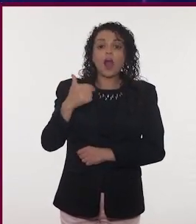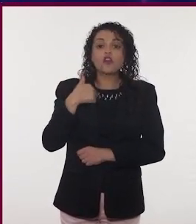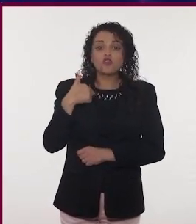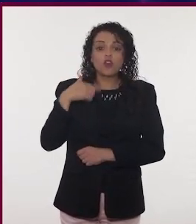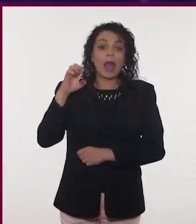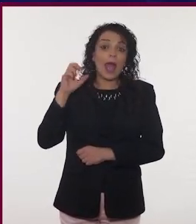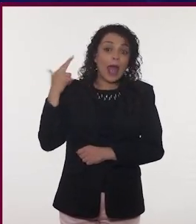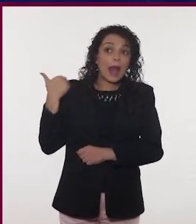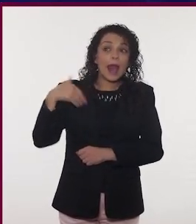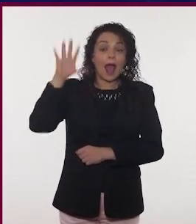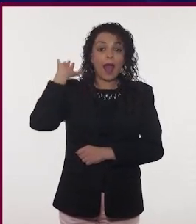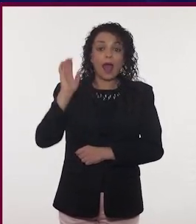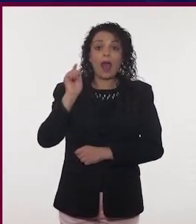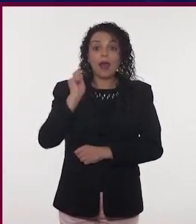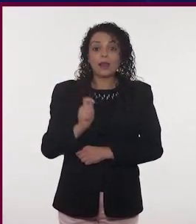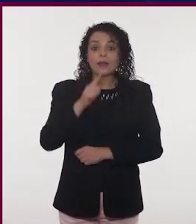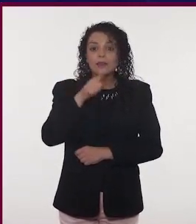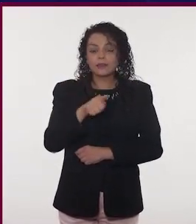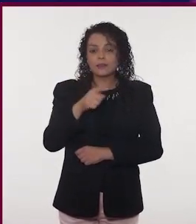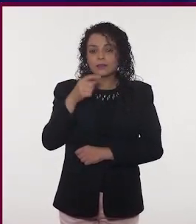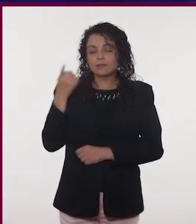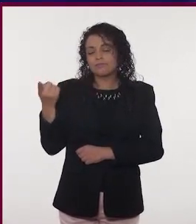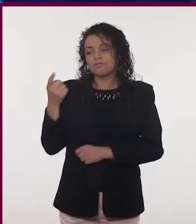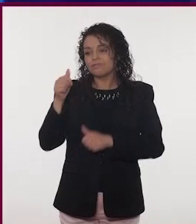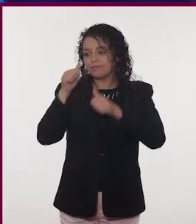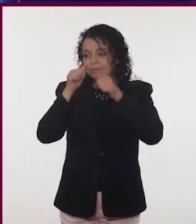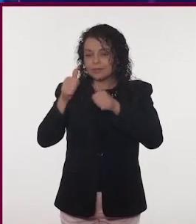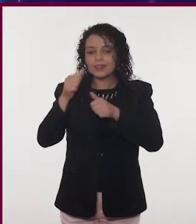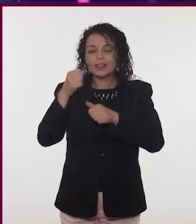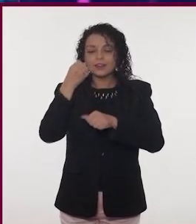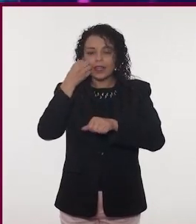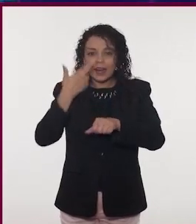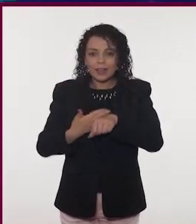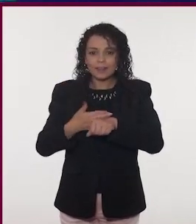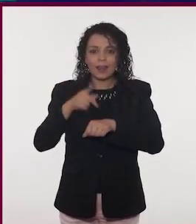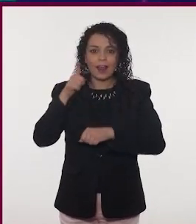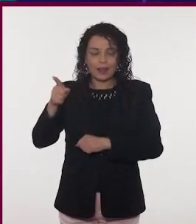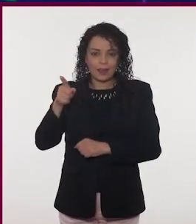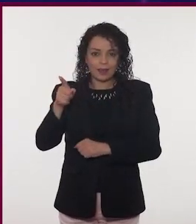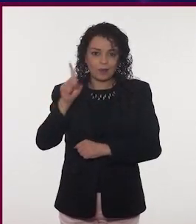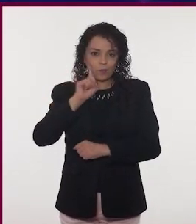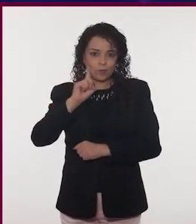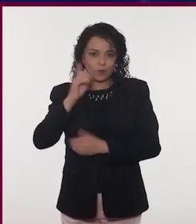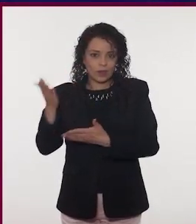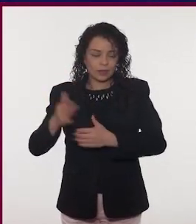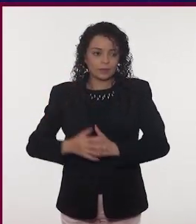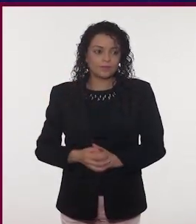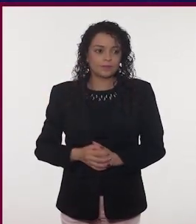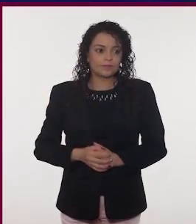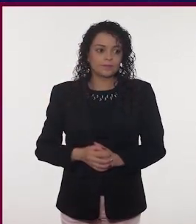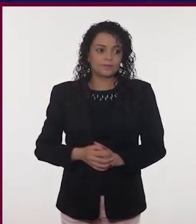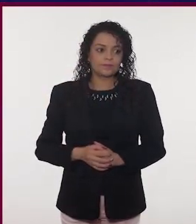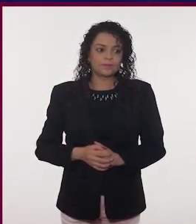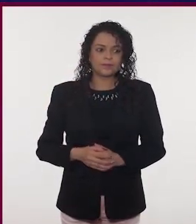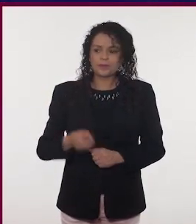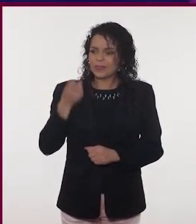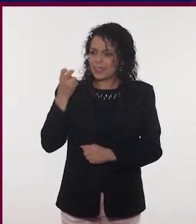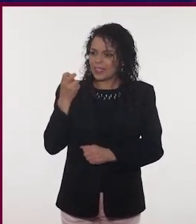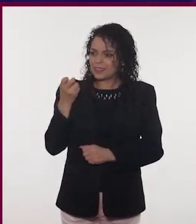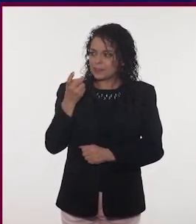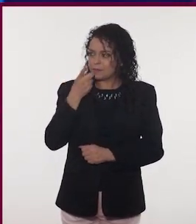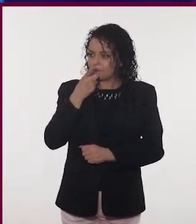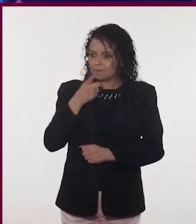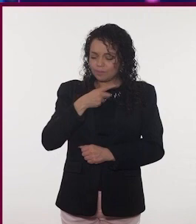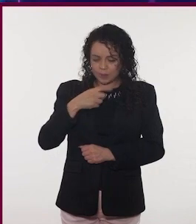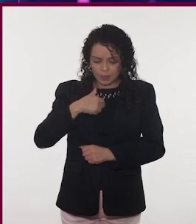de la directora general de IMBA. Mi experiencia en mi primer trabajo me dijo mucho, en realidad, de mi temple. Y fue algo que